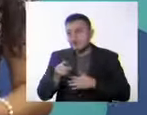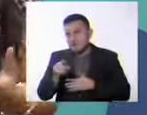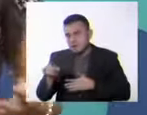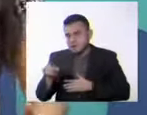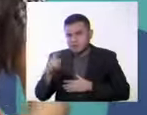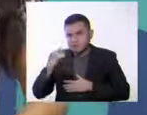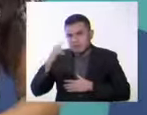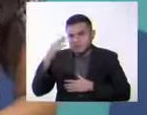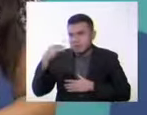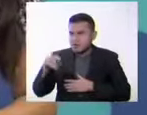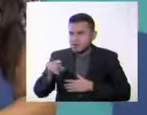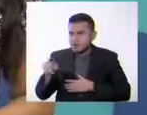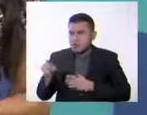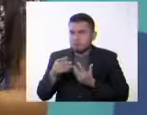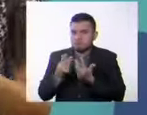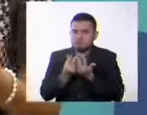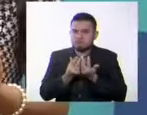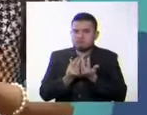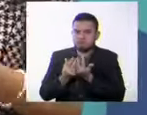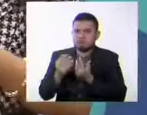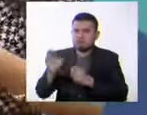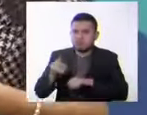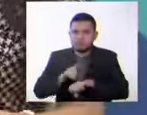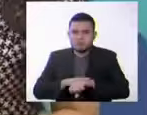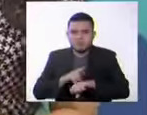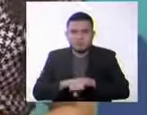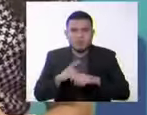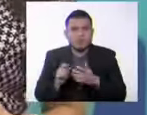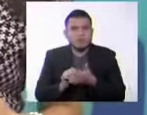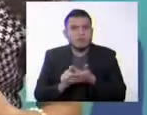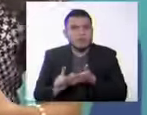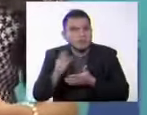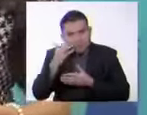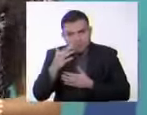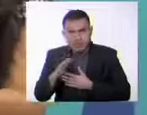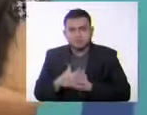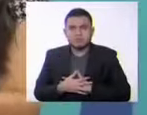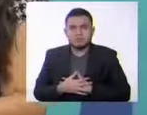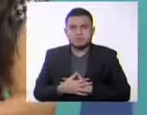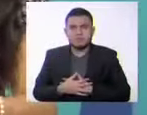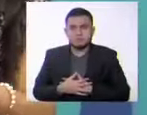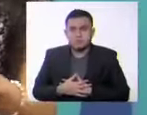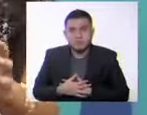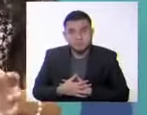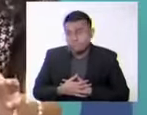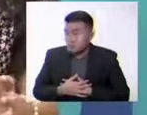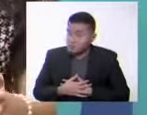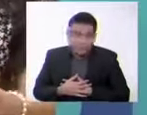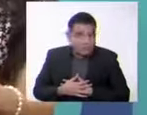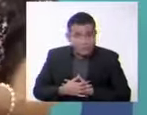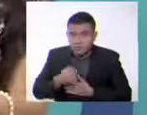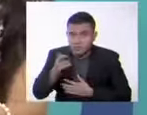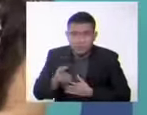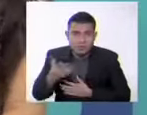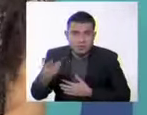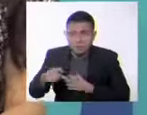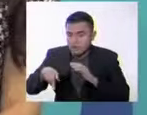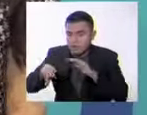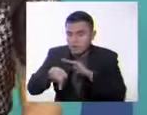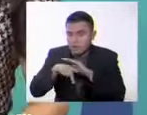ellas socializan en sus espacios. Imagínate en la escuela, por ejemplo. No es lo mismo cuando están en la